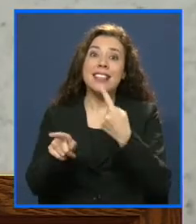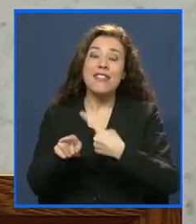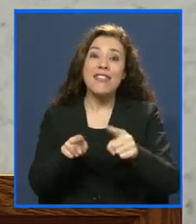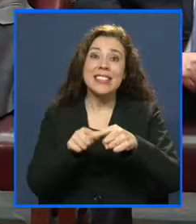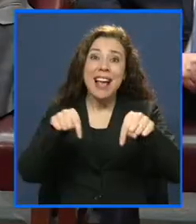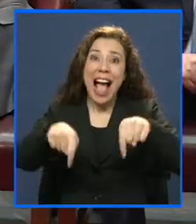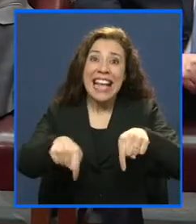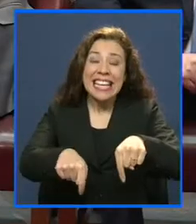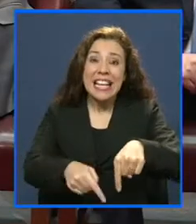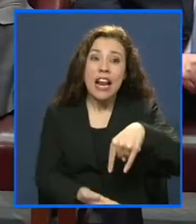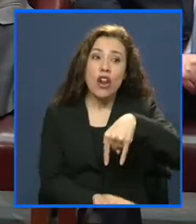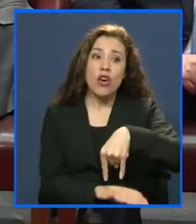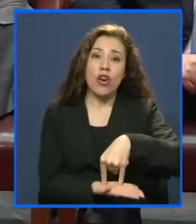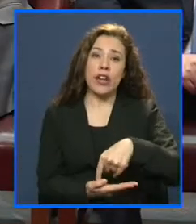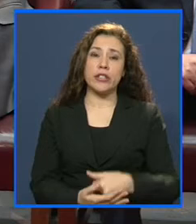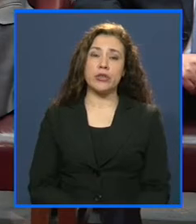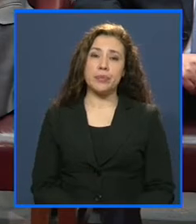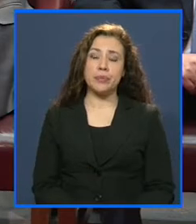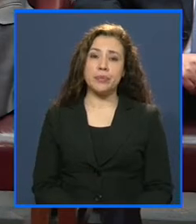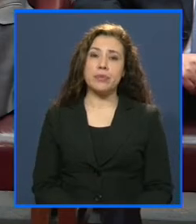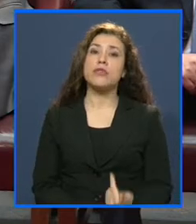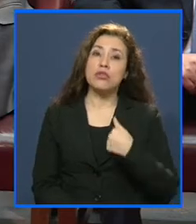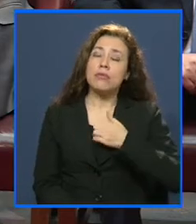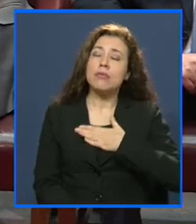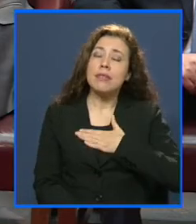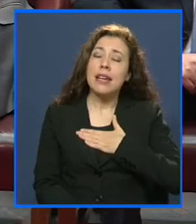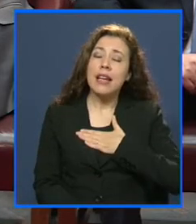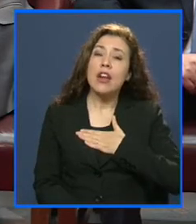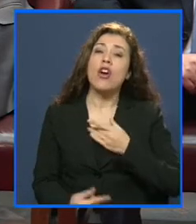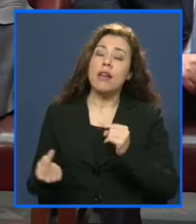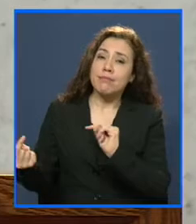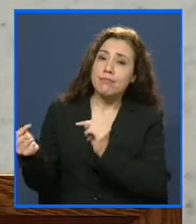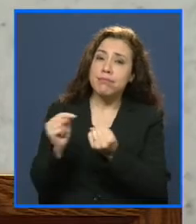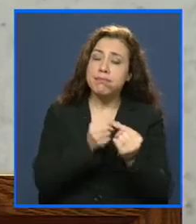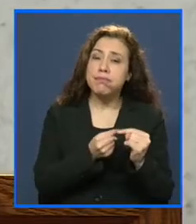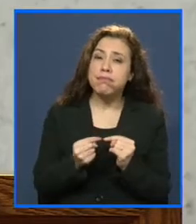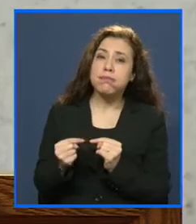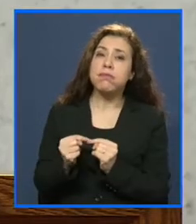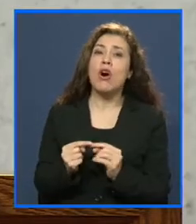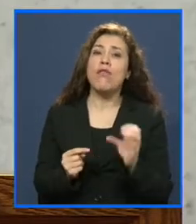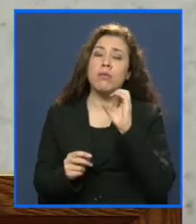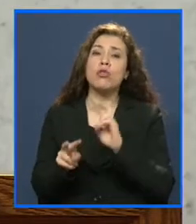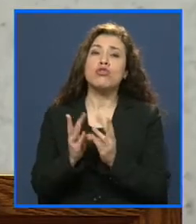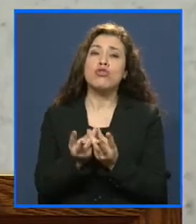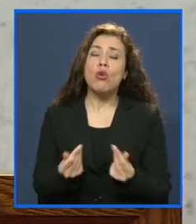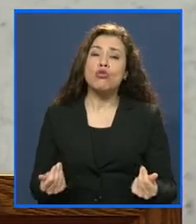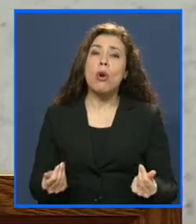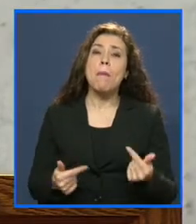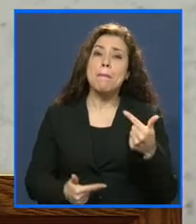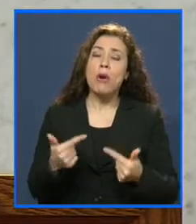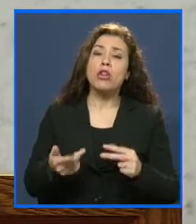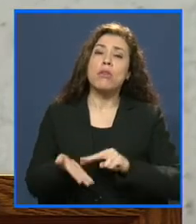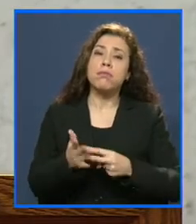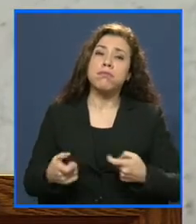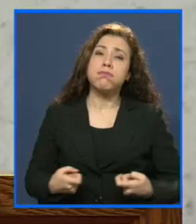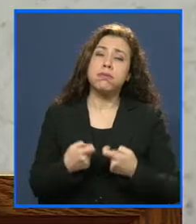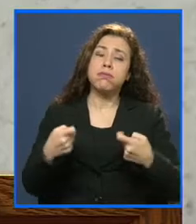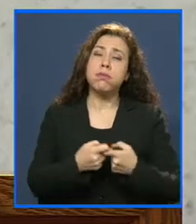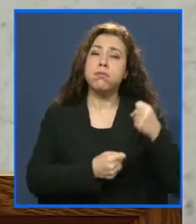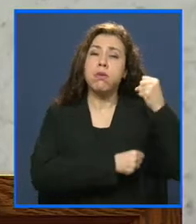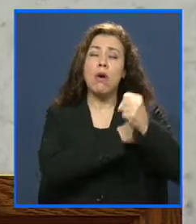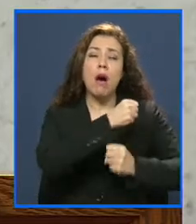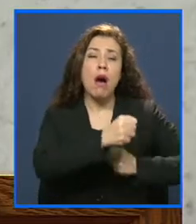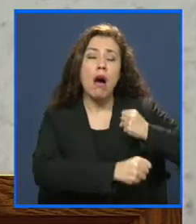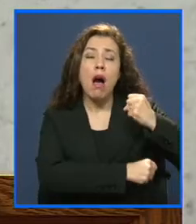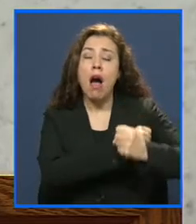este mismo congreso nacional aspiro a que discutamos una solución política al conflicto que por siglos no hemos sido